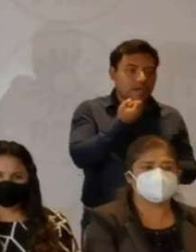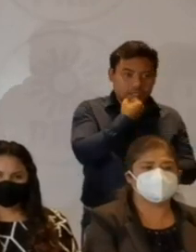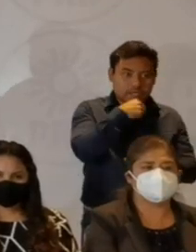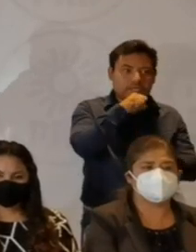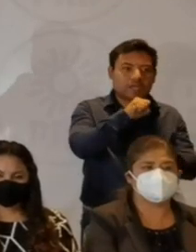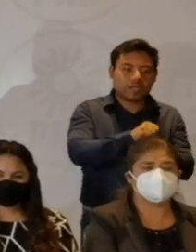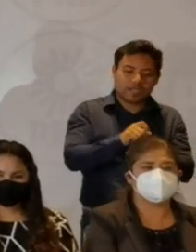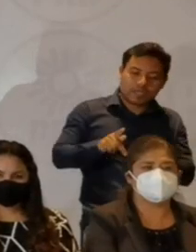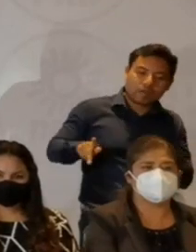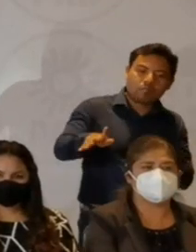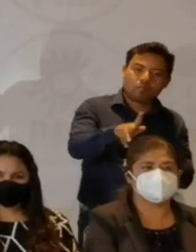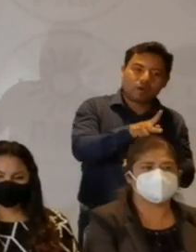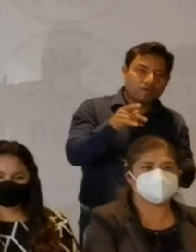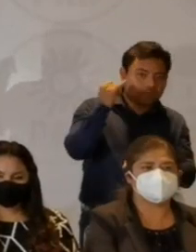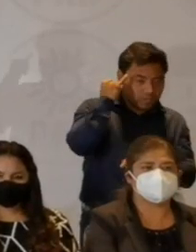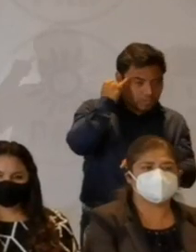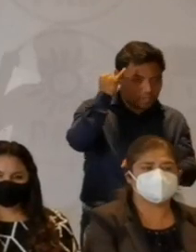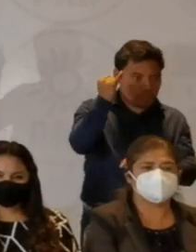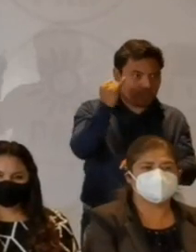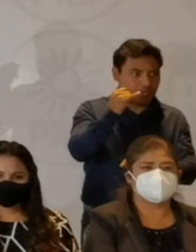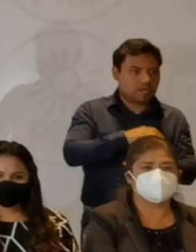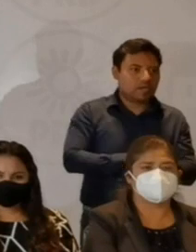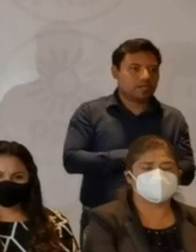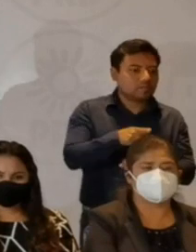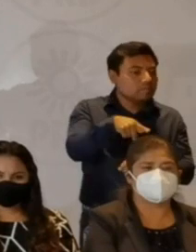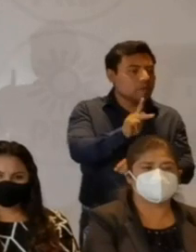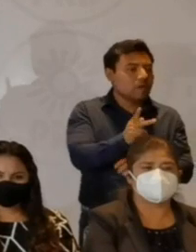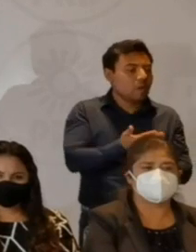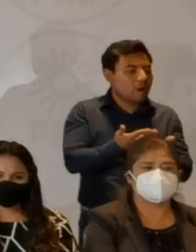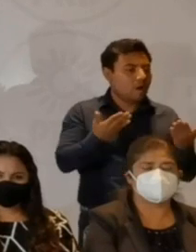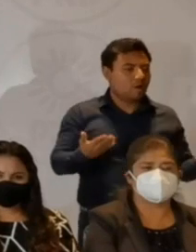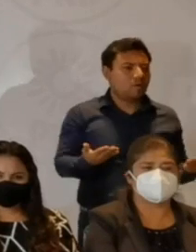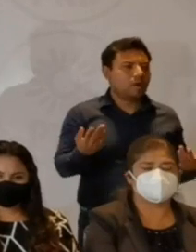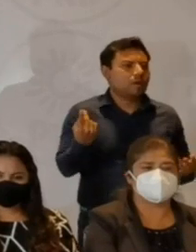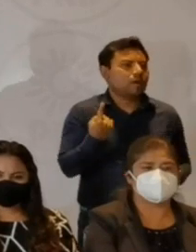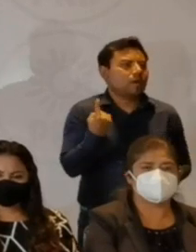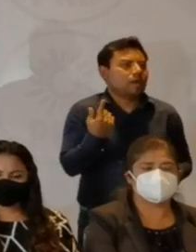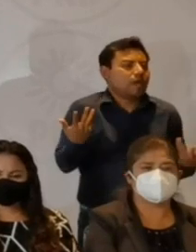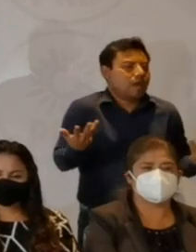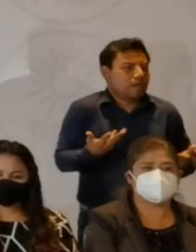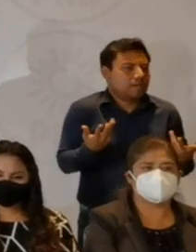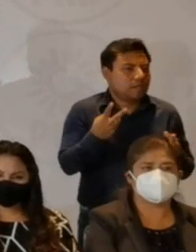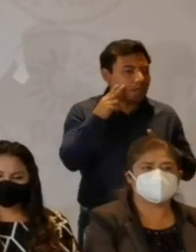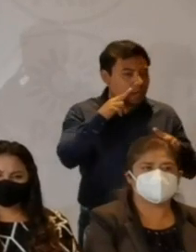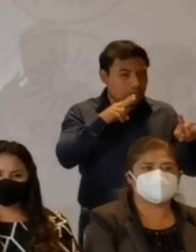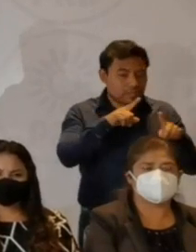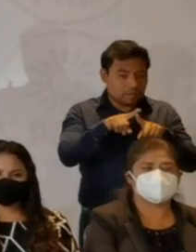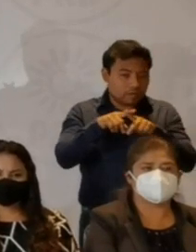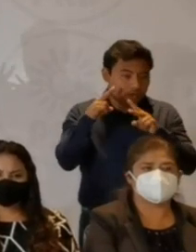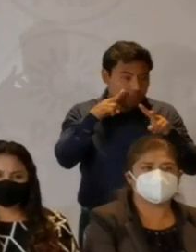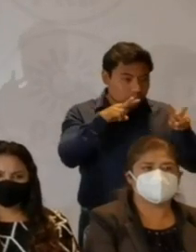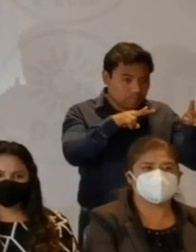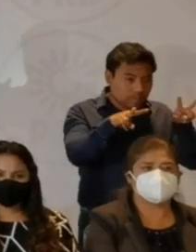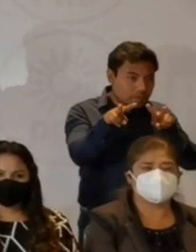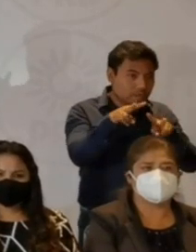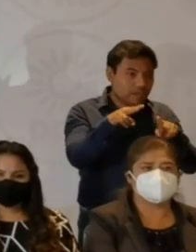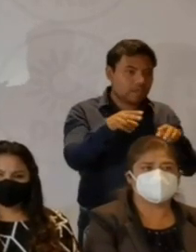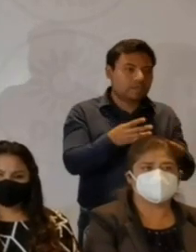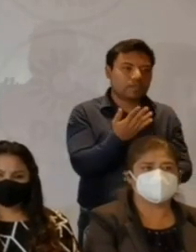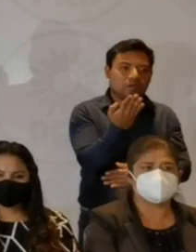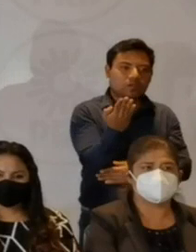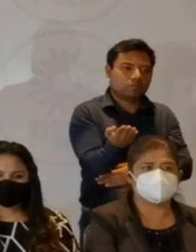Pueblos Indígenas y Afromexicanos. Pero lo que vamos a hacer ahora desde la mirada y de los desde lo que nos ha pedido el